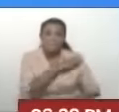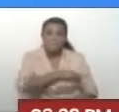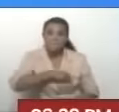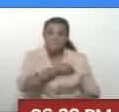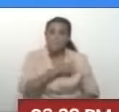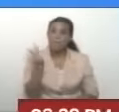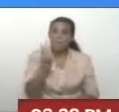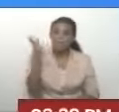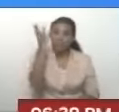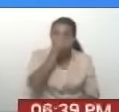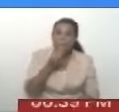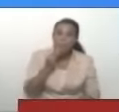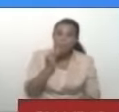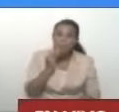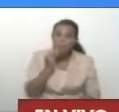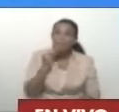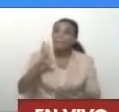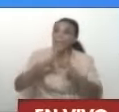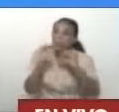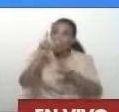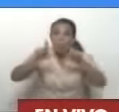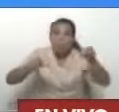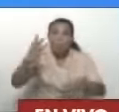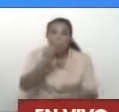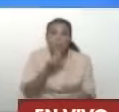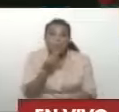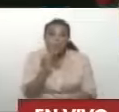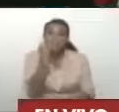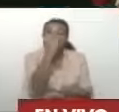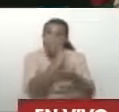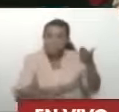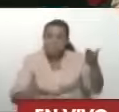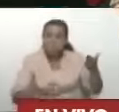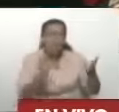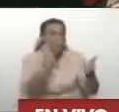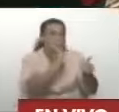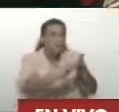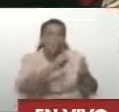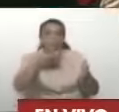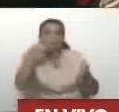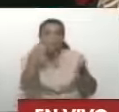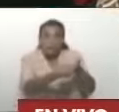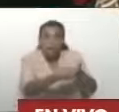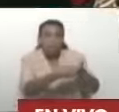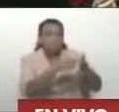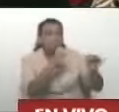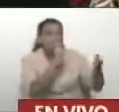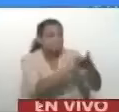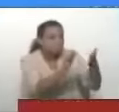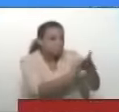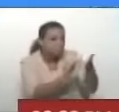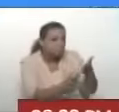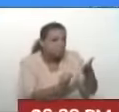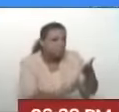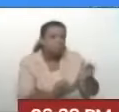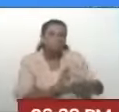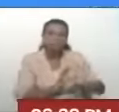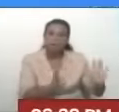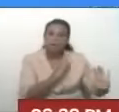misión Venezuela Joven, para que todos ustedes se inscriban, participen, se registren